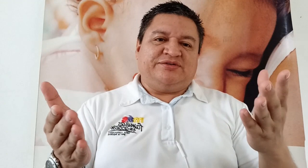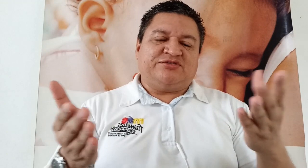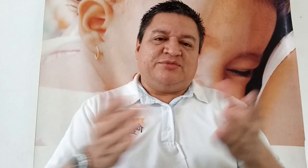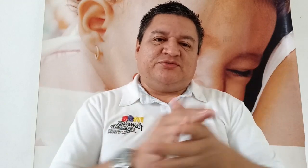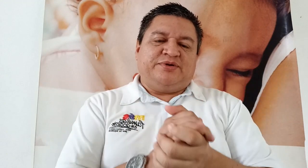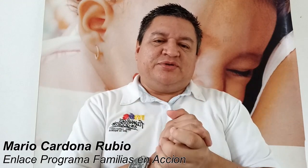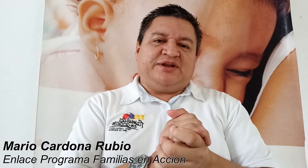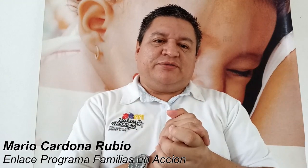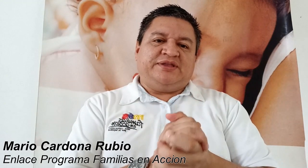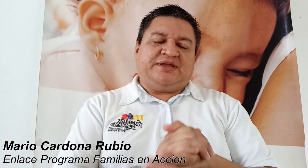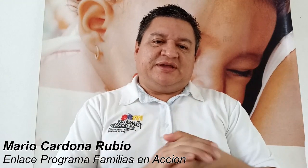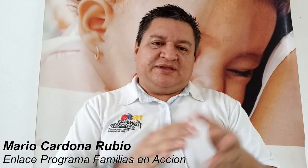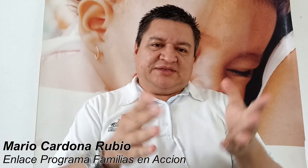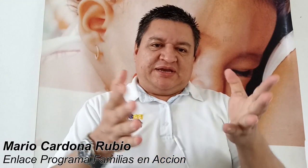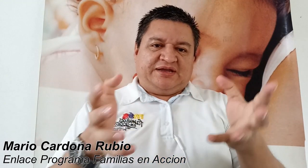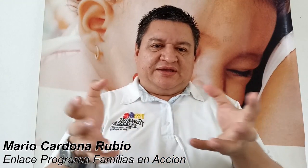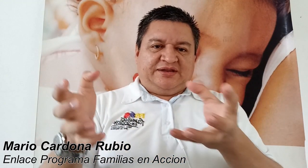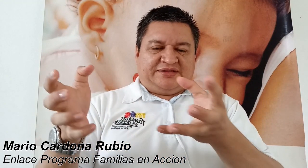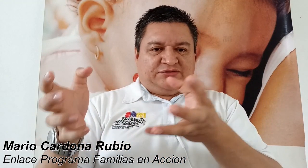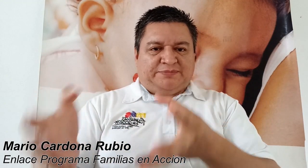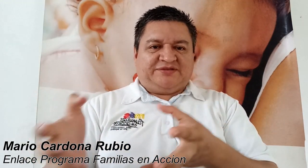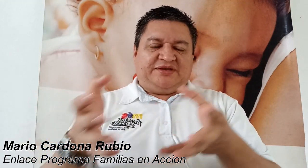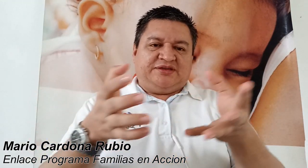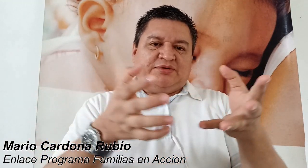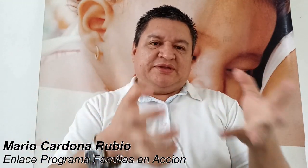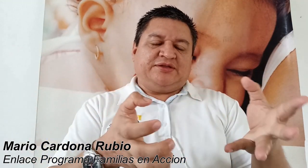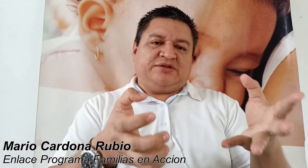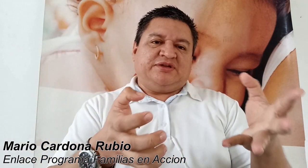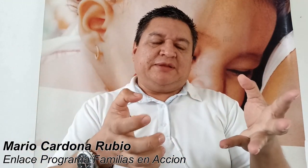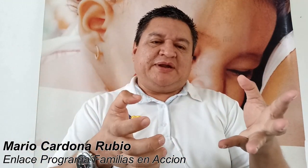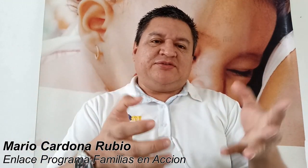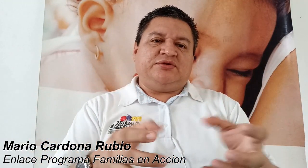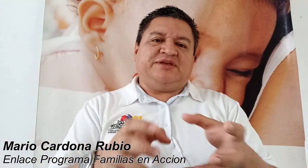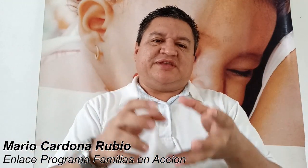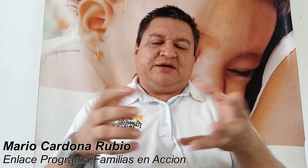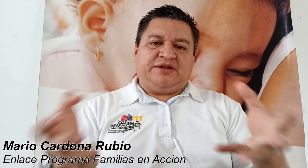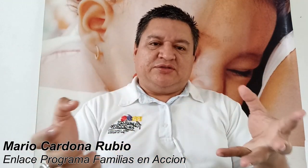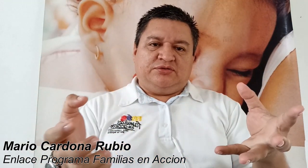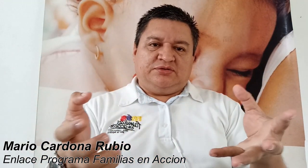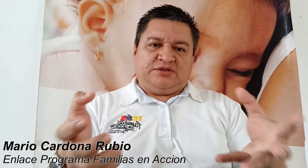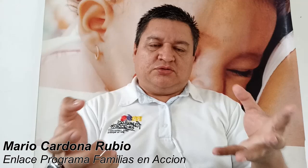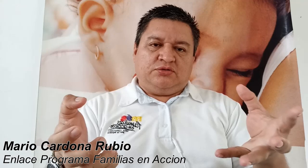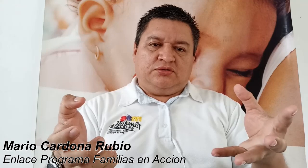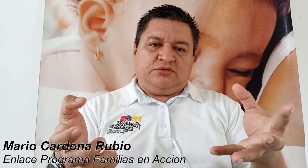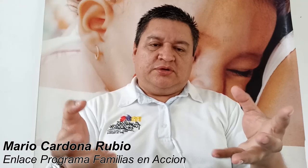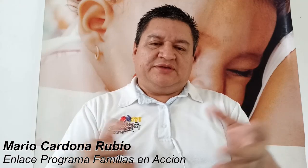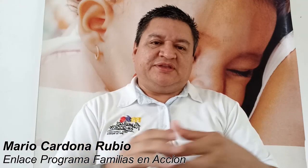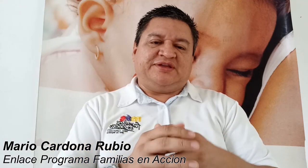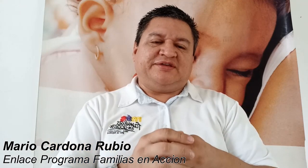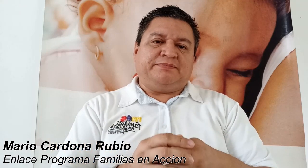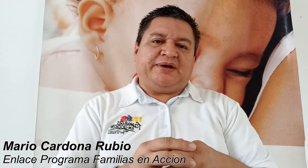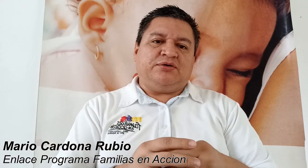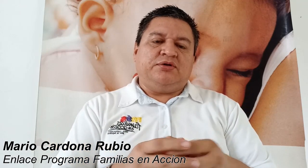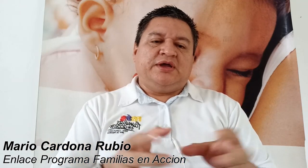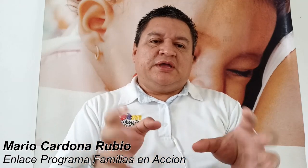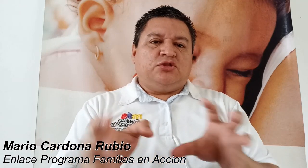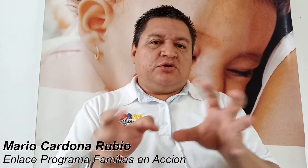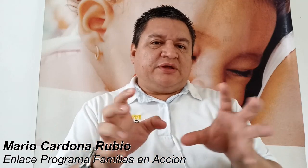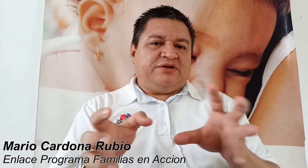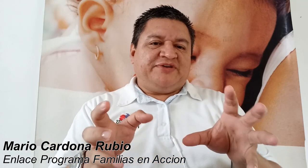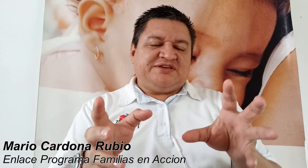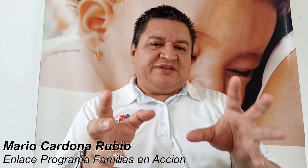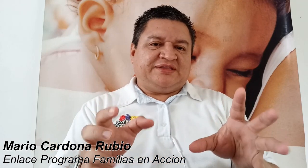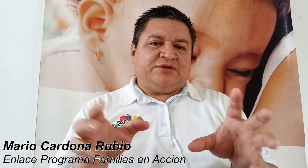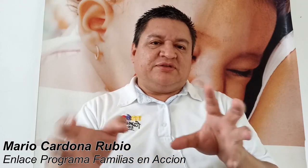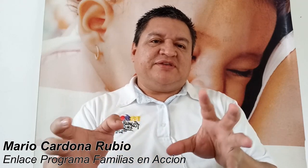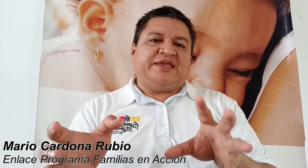Bueno, entonces como nos pudimos dar cuenta, ya tanto el presidente como el director nacional de planeación están hablando de todo este tercer pago. No nos da